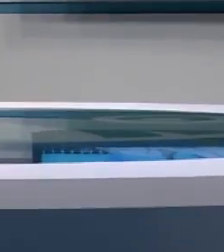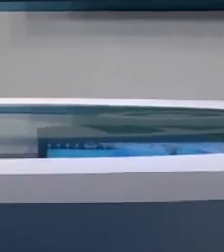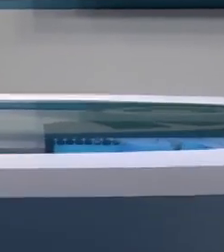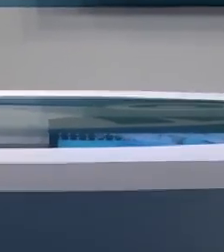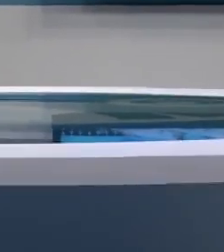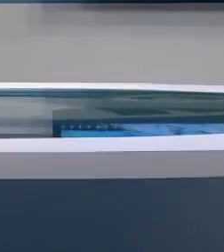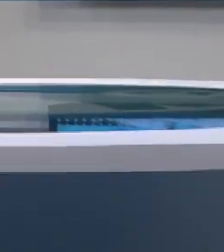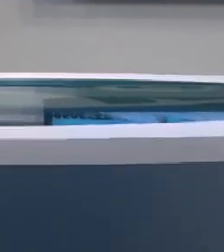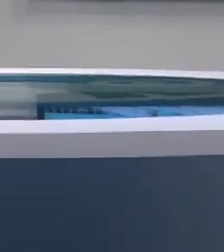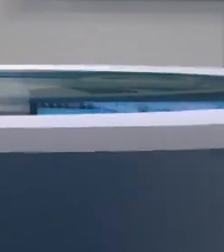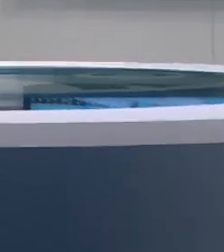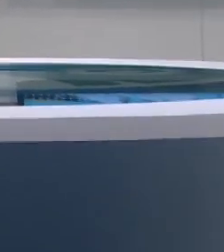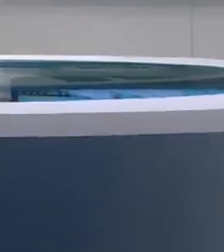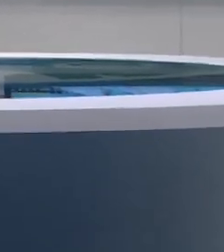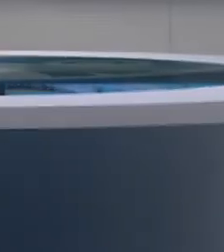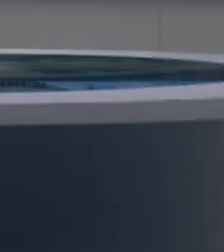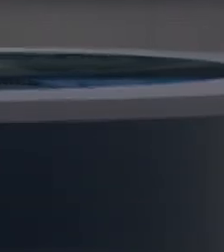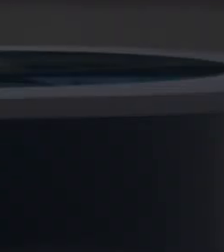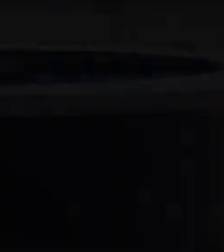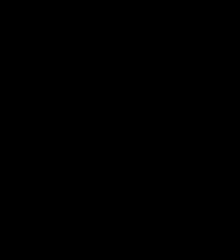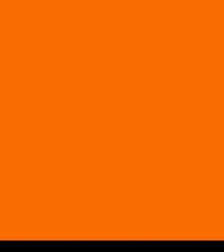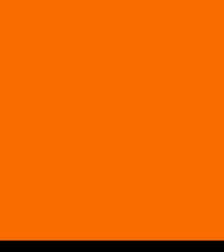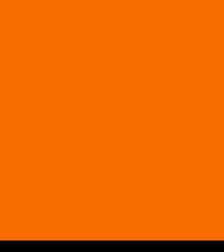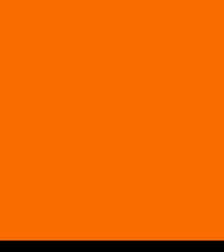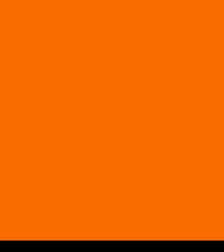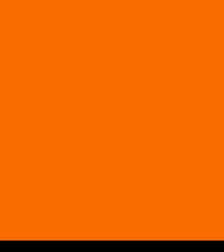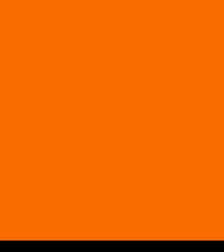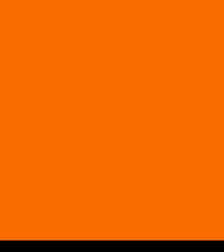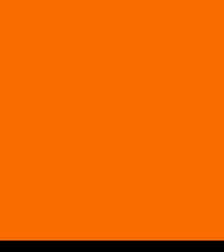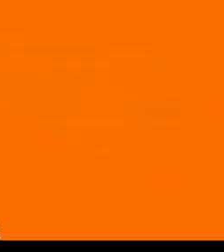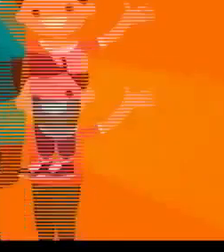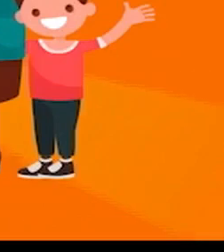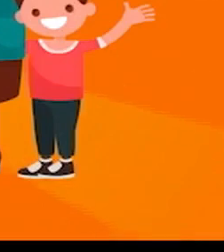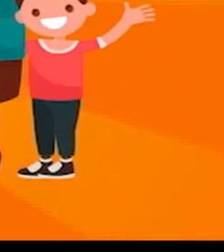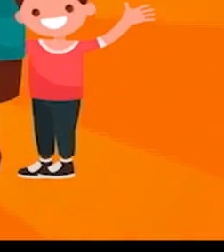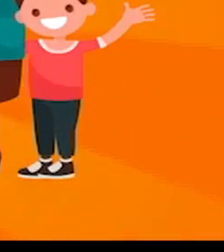Hola, soy Juan, un trabajador